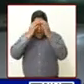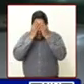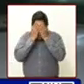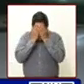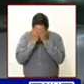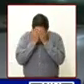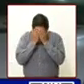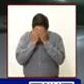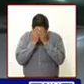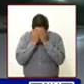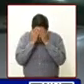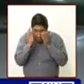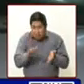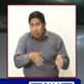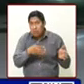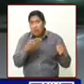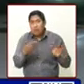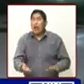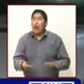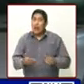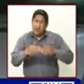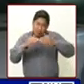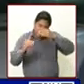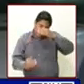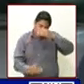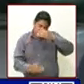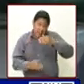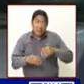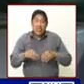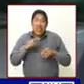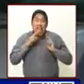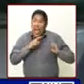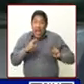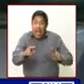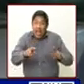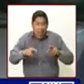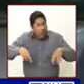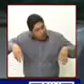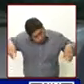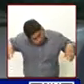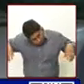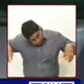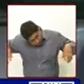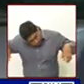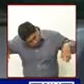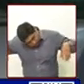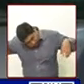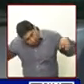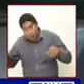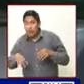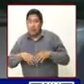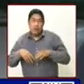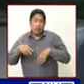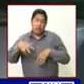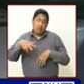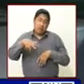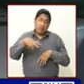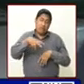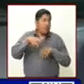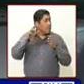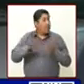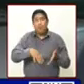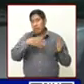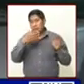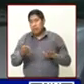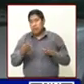el lugar donde es Puente Villa, en el río flotando. Ya la persona del sexo masculino ya sin vida,